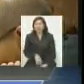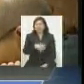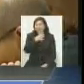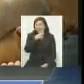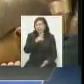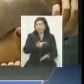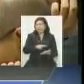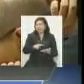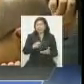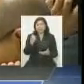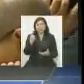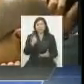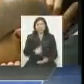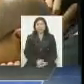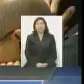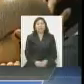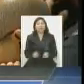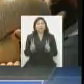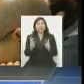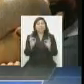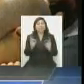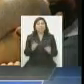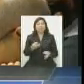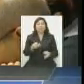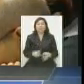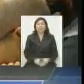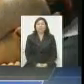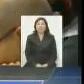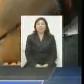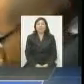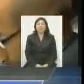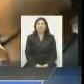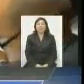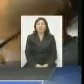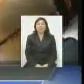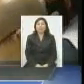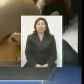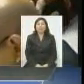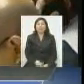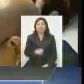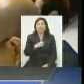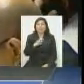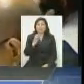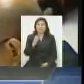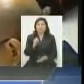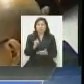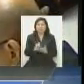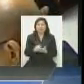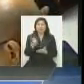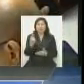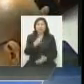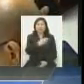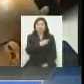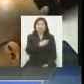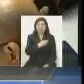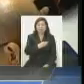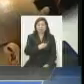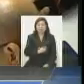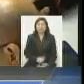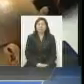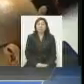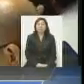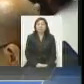sabemos leer ni entender. El tema sí está judicializado. Y por eso, yo creo en el Premier, porque son gente